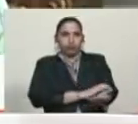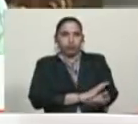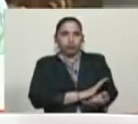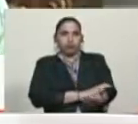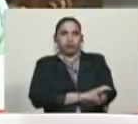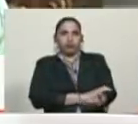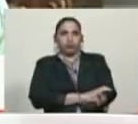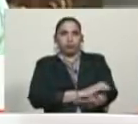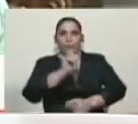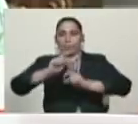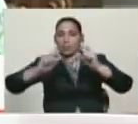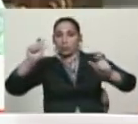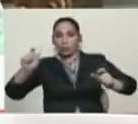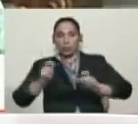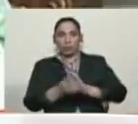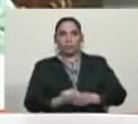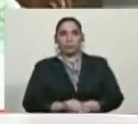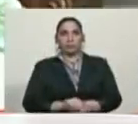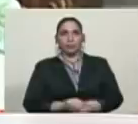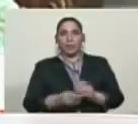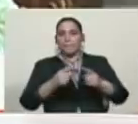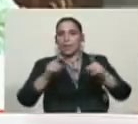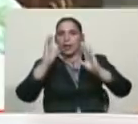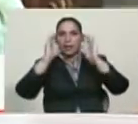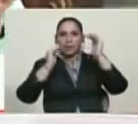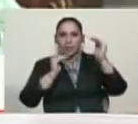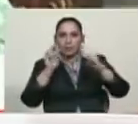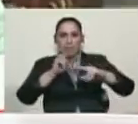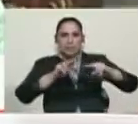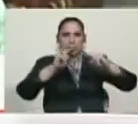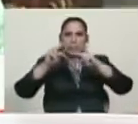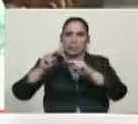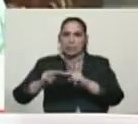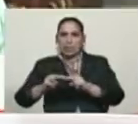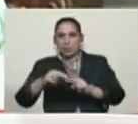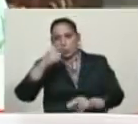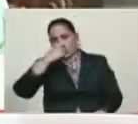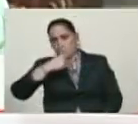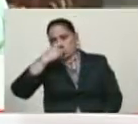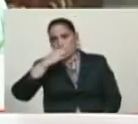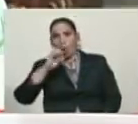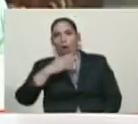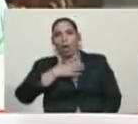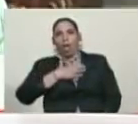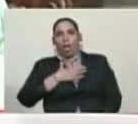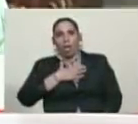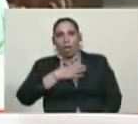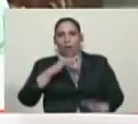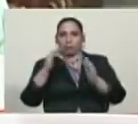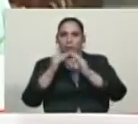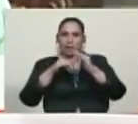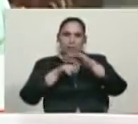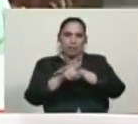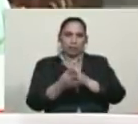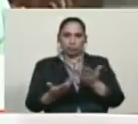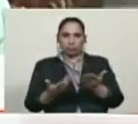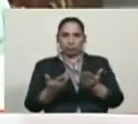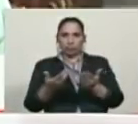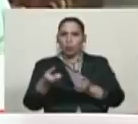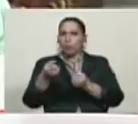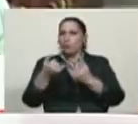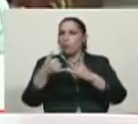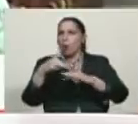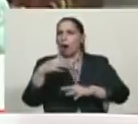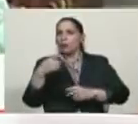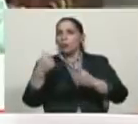a las personas para atender al niño que está constipado que tiene asma en su casa cuánto cueste una